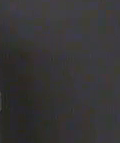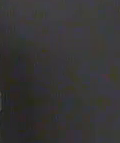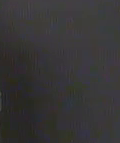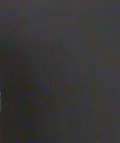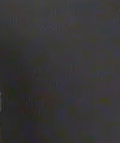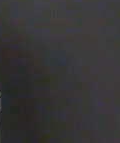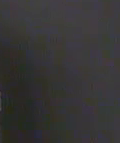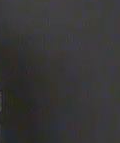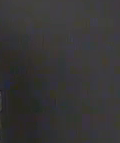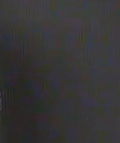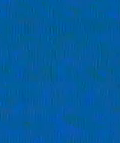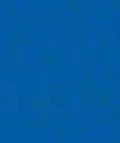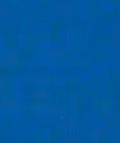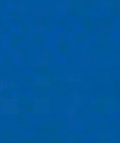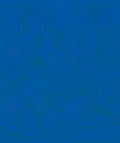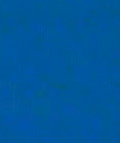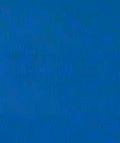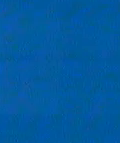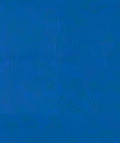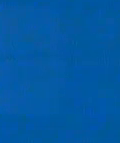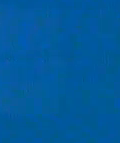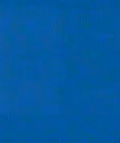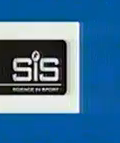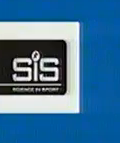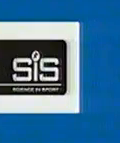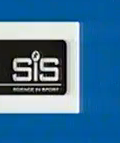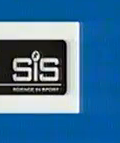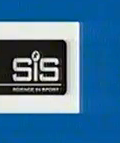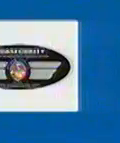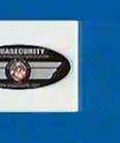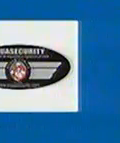at Coliseo Rumiñahui.